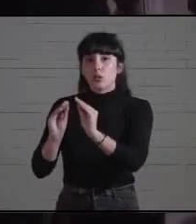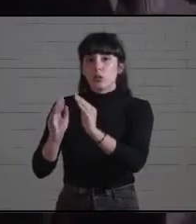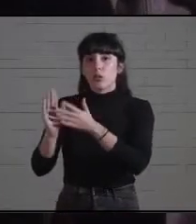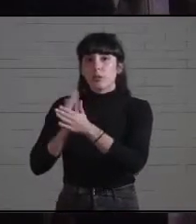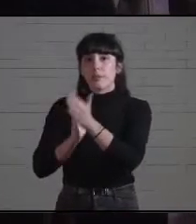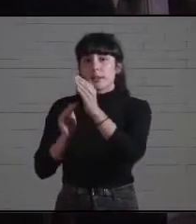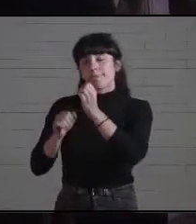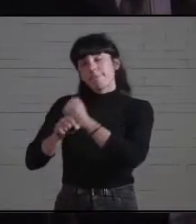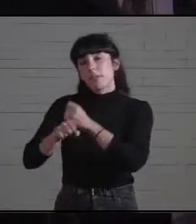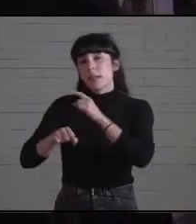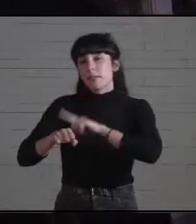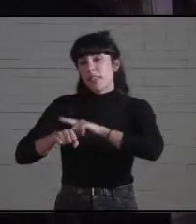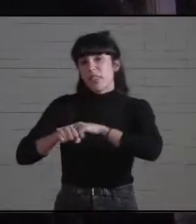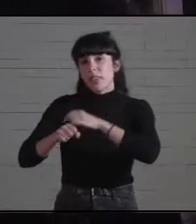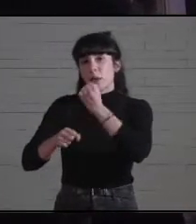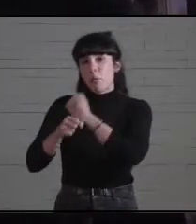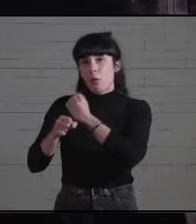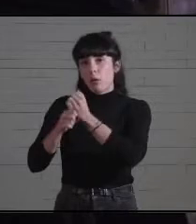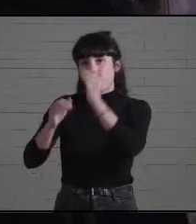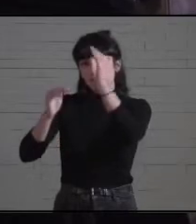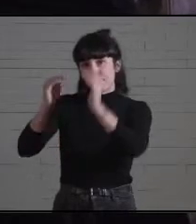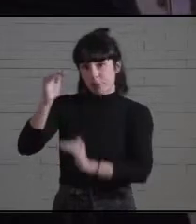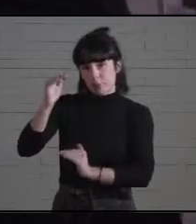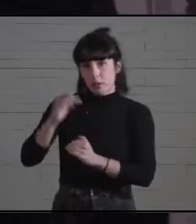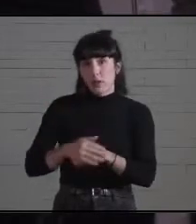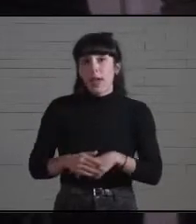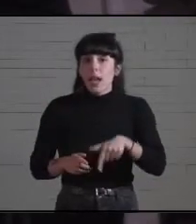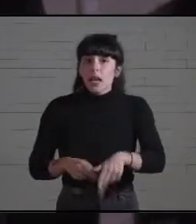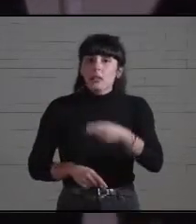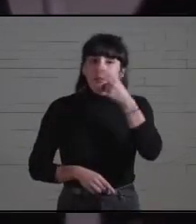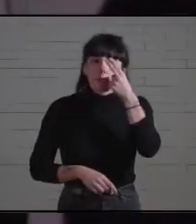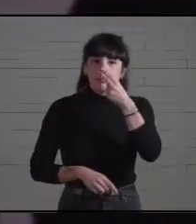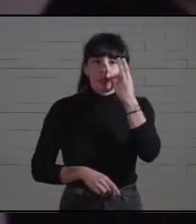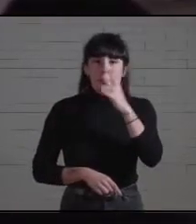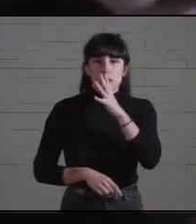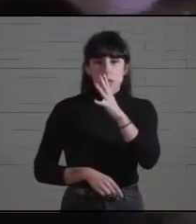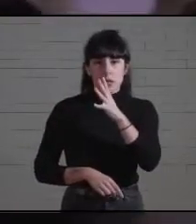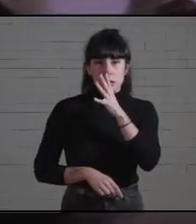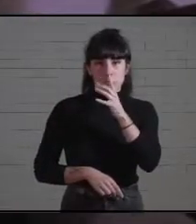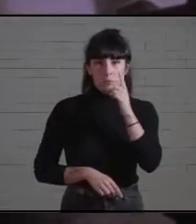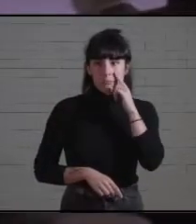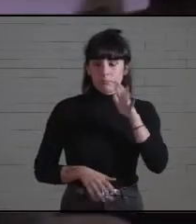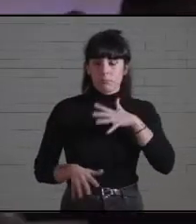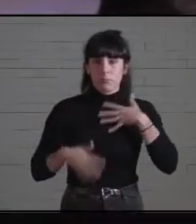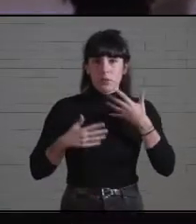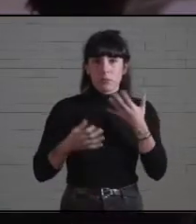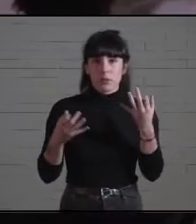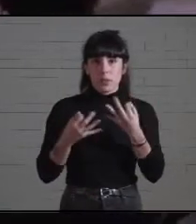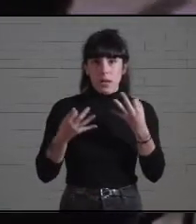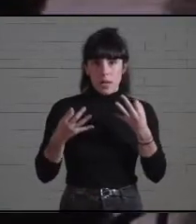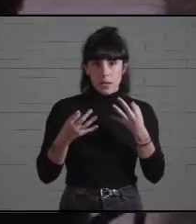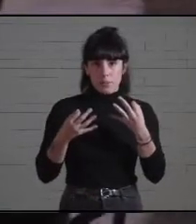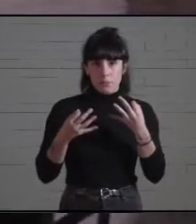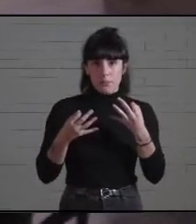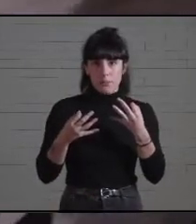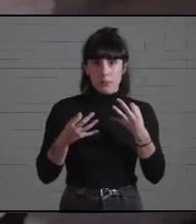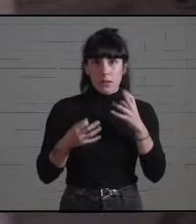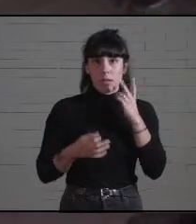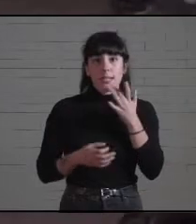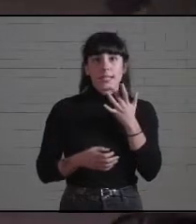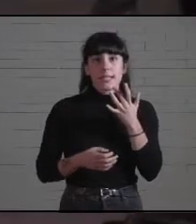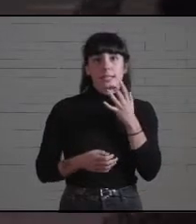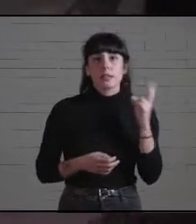su intensidad laboral. Esto es interesante porque sorprende una cuestión, que cuando vemos